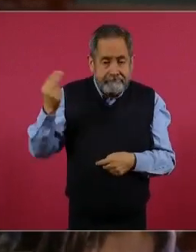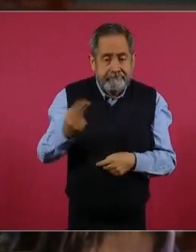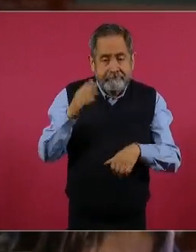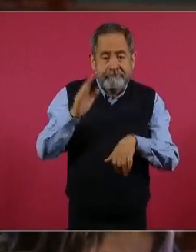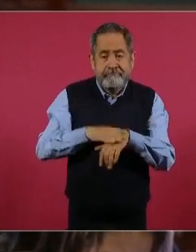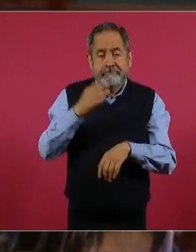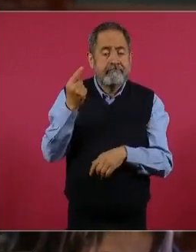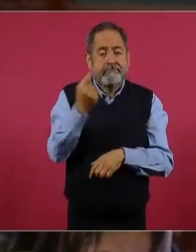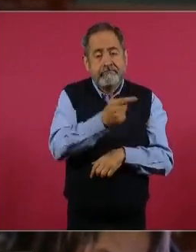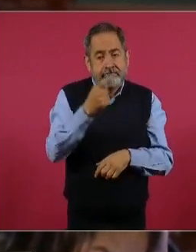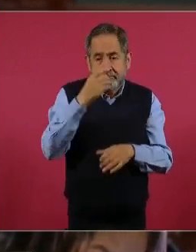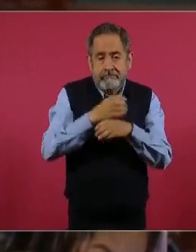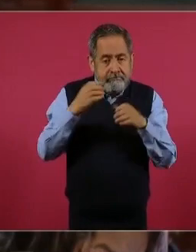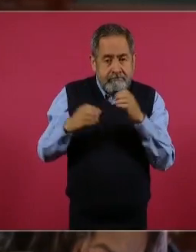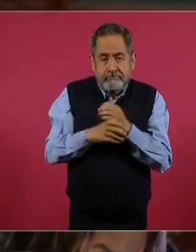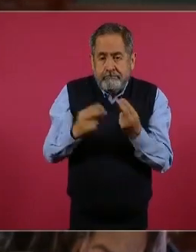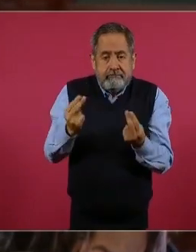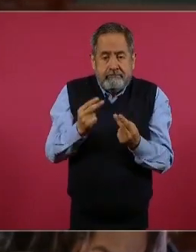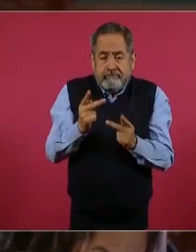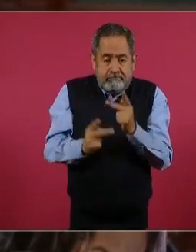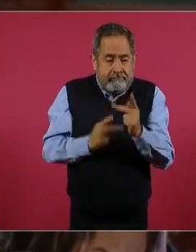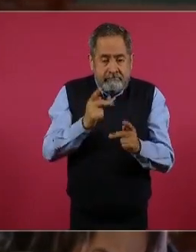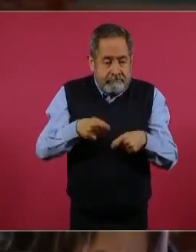para muchas cosas